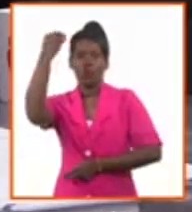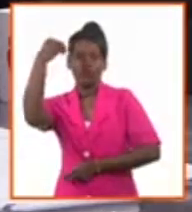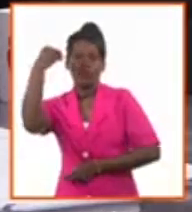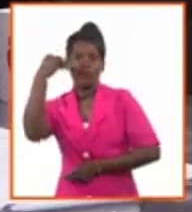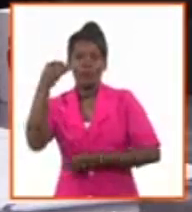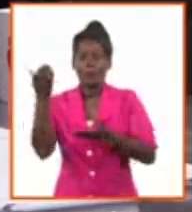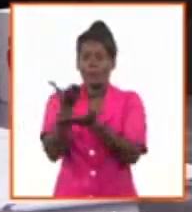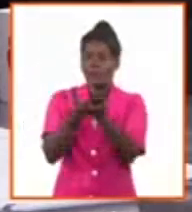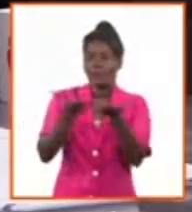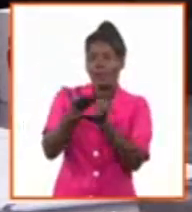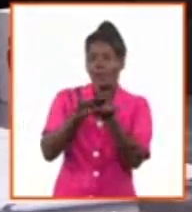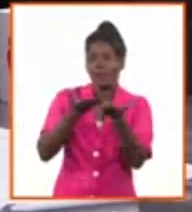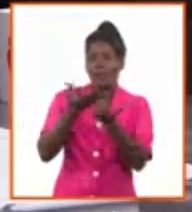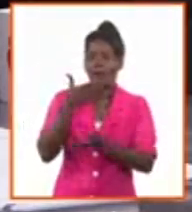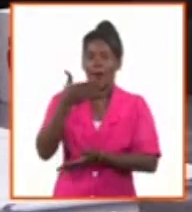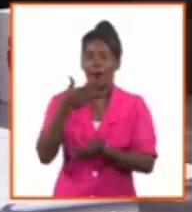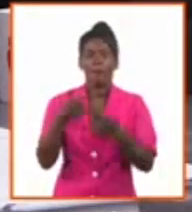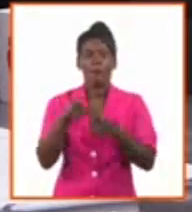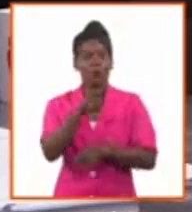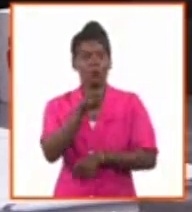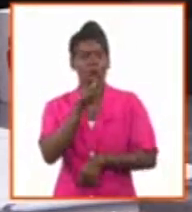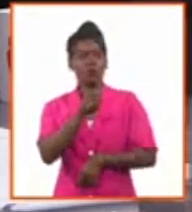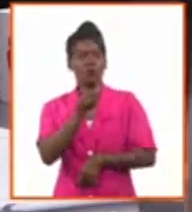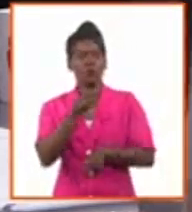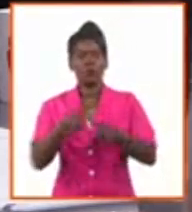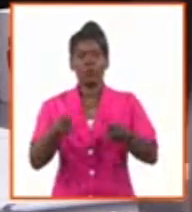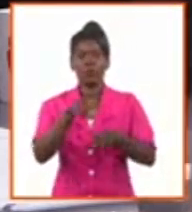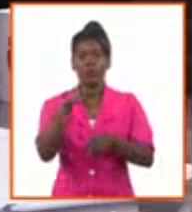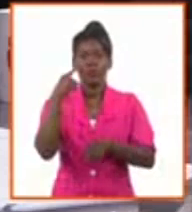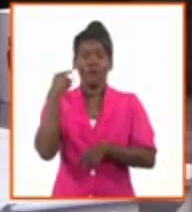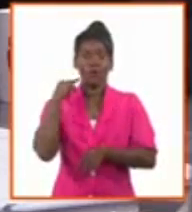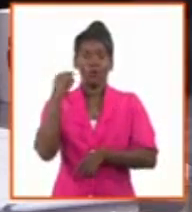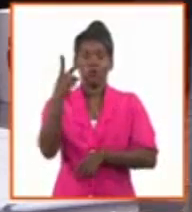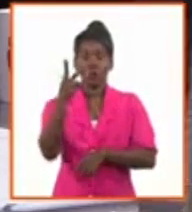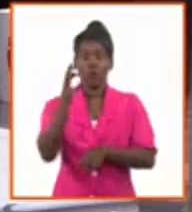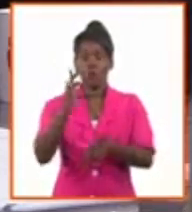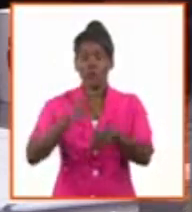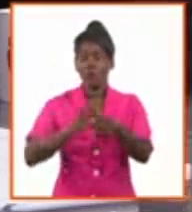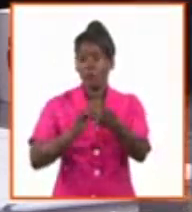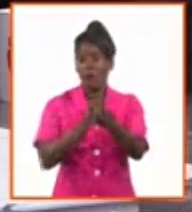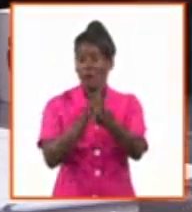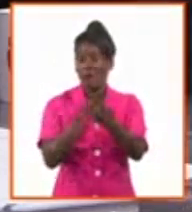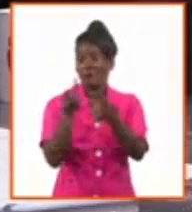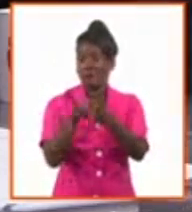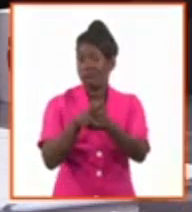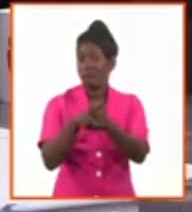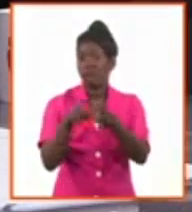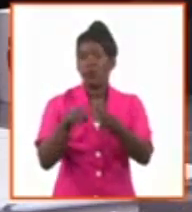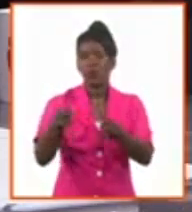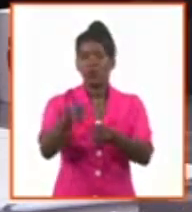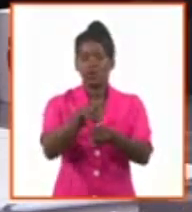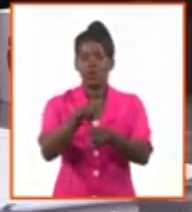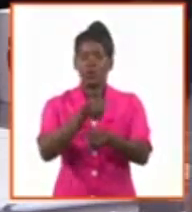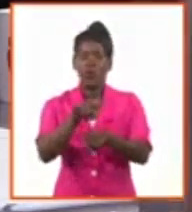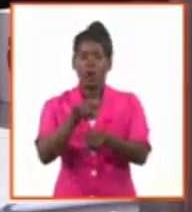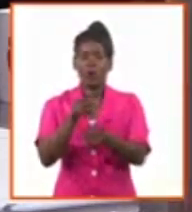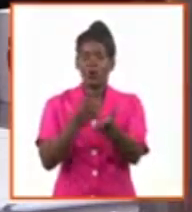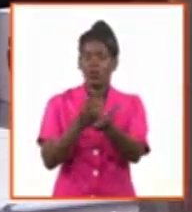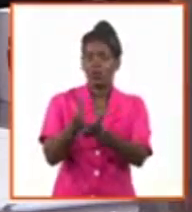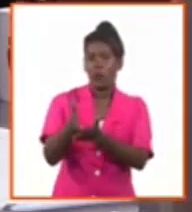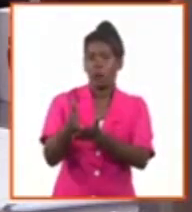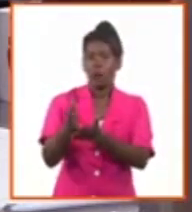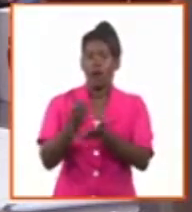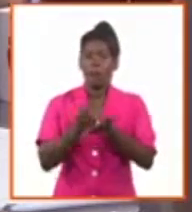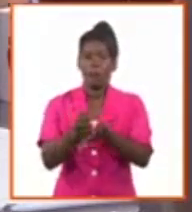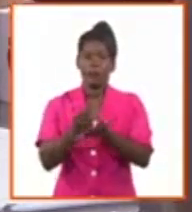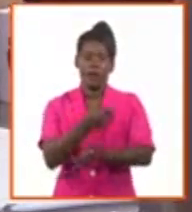ha sido la manera en que se ha expresado a lo largo de todos estos 2 años de trabajo, en el que se perdieron un poco las estructuras